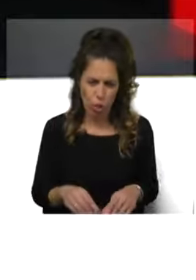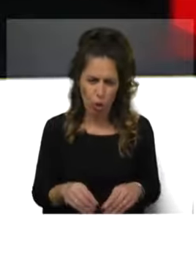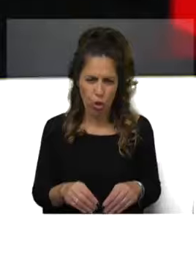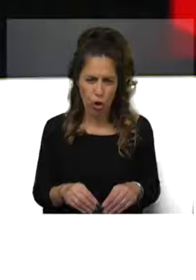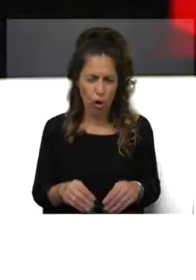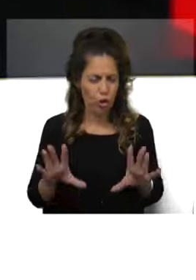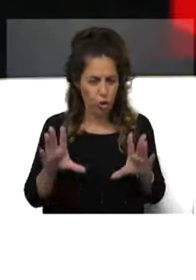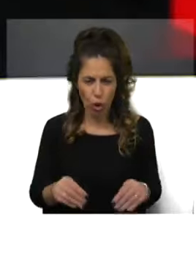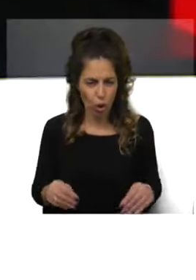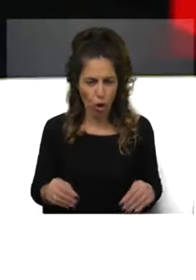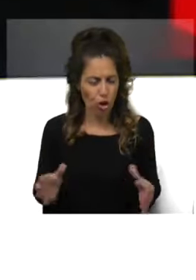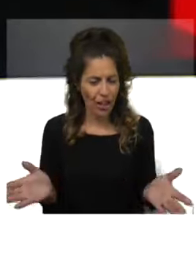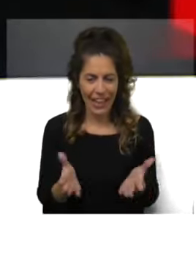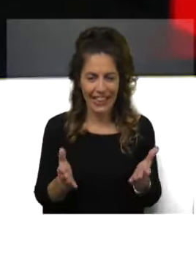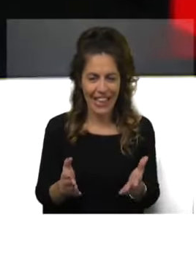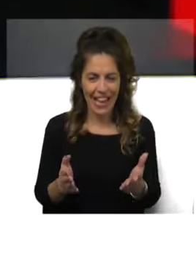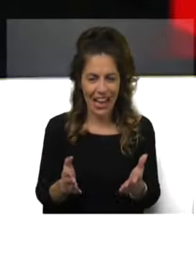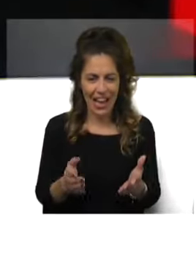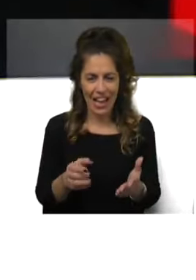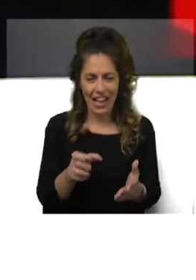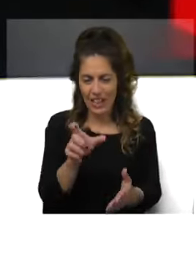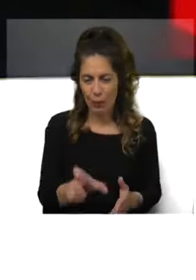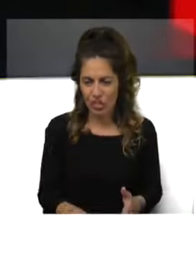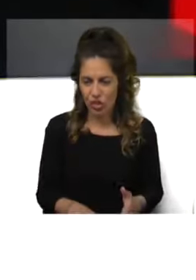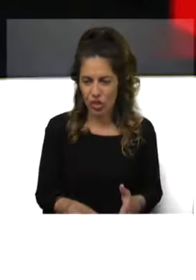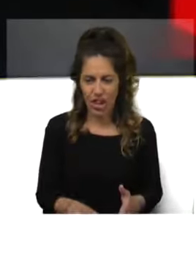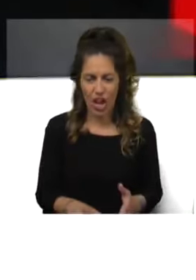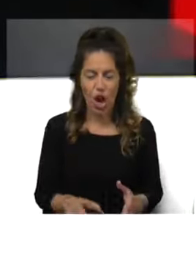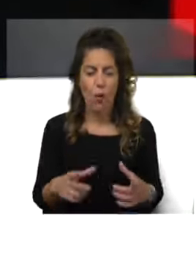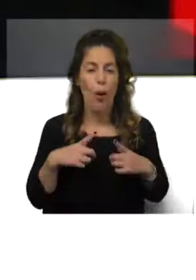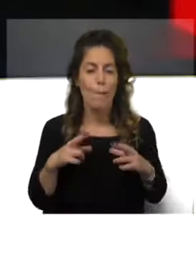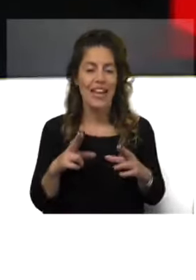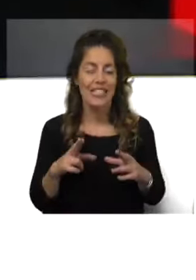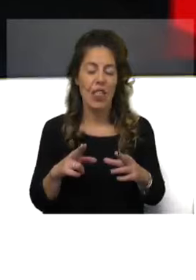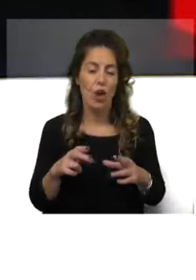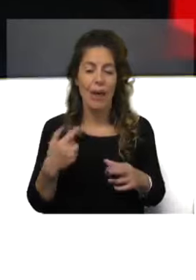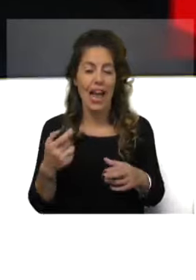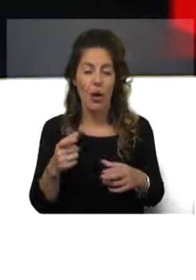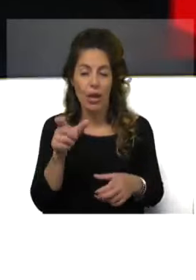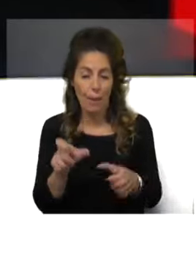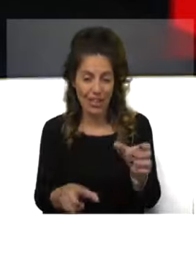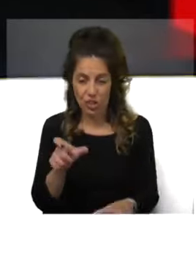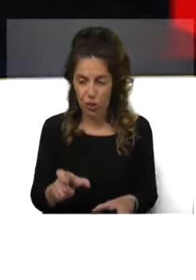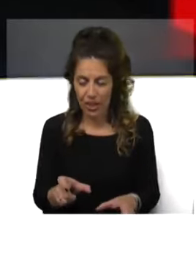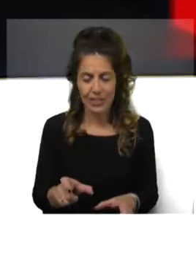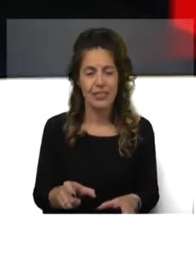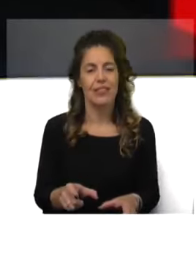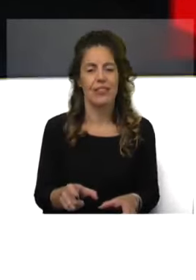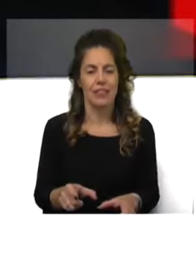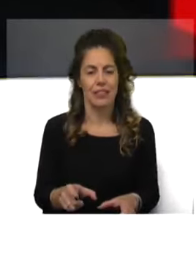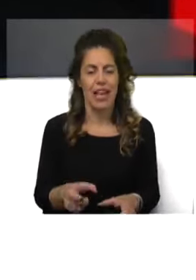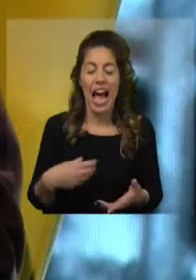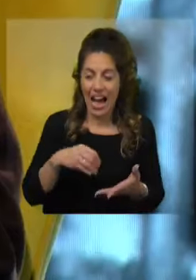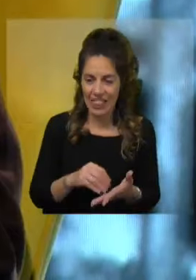termina generando manini como como esperanzador para determinado electorado